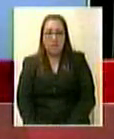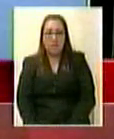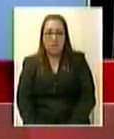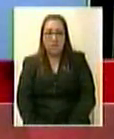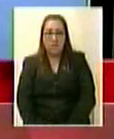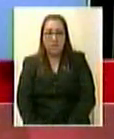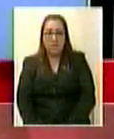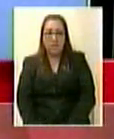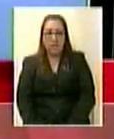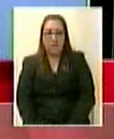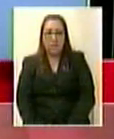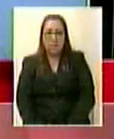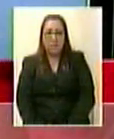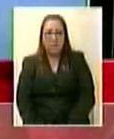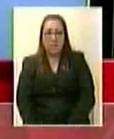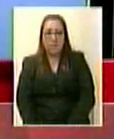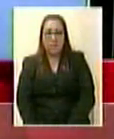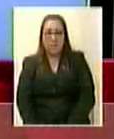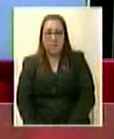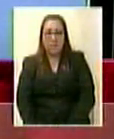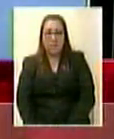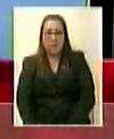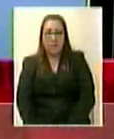Rayas por donde vayas con glacitas.